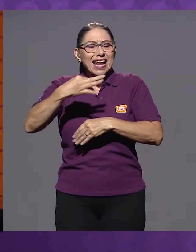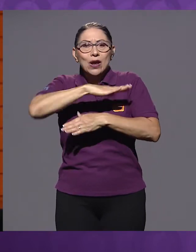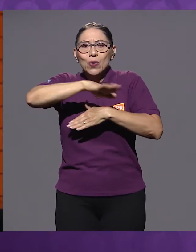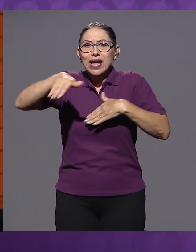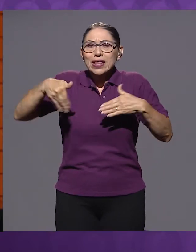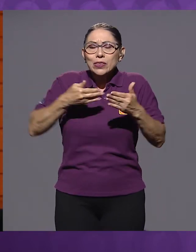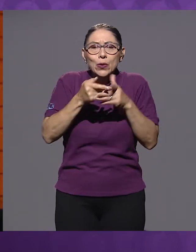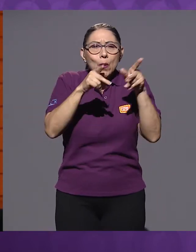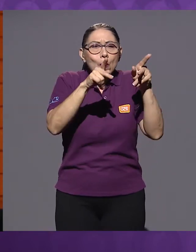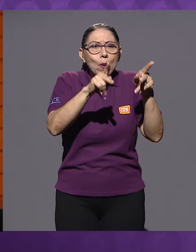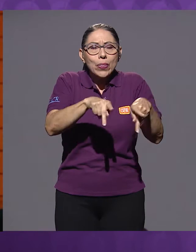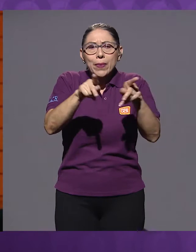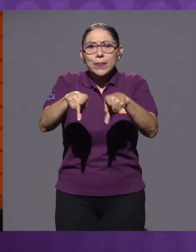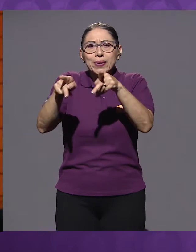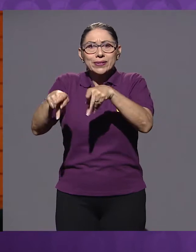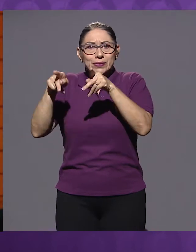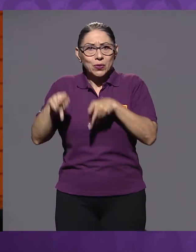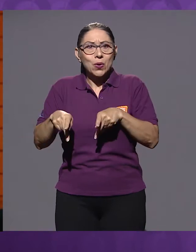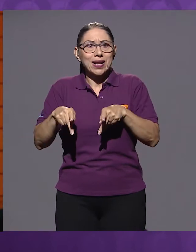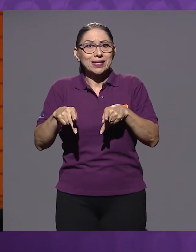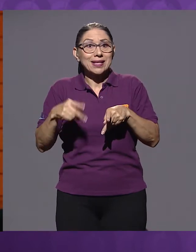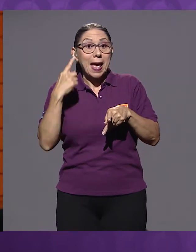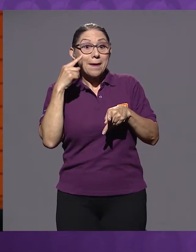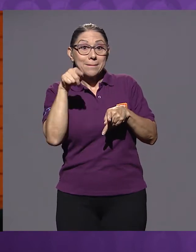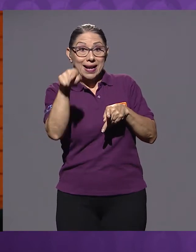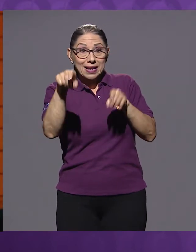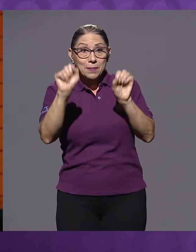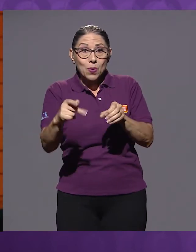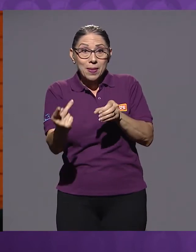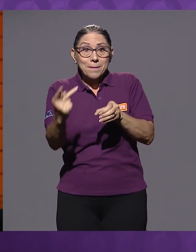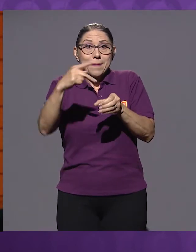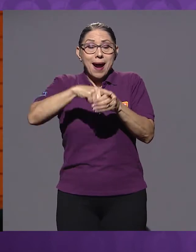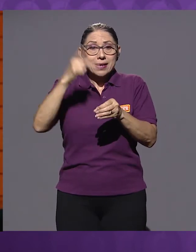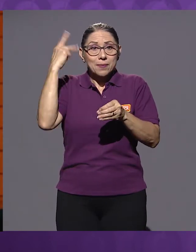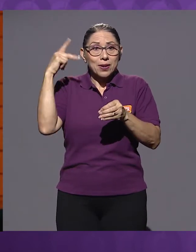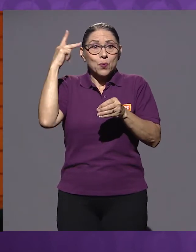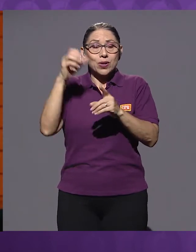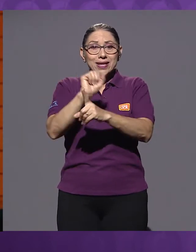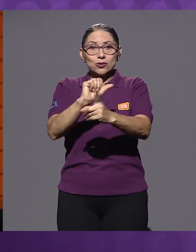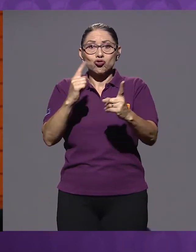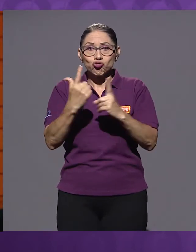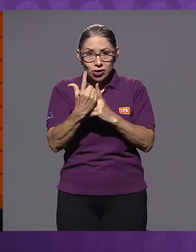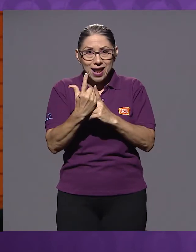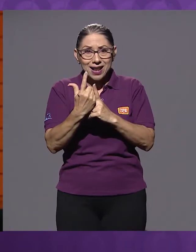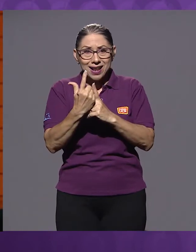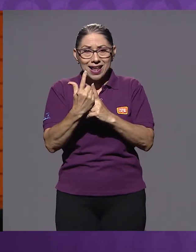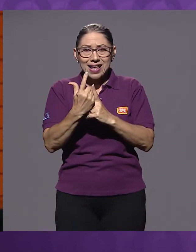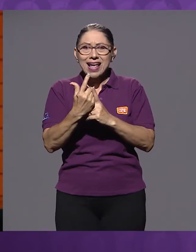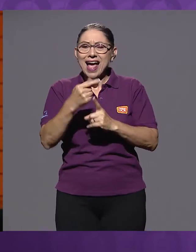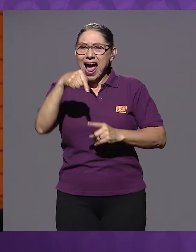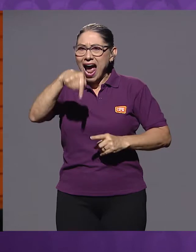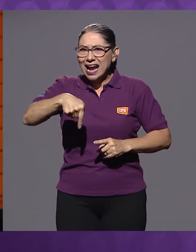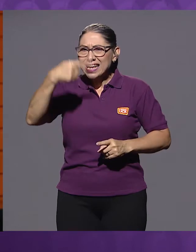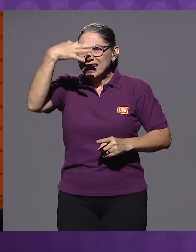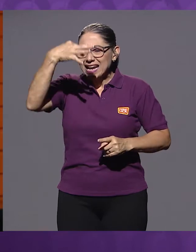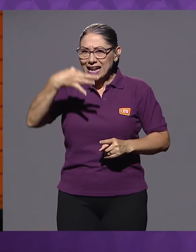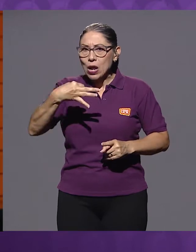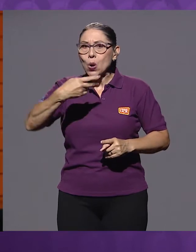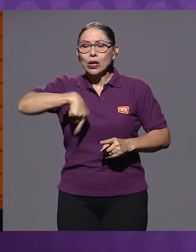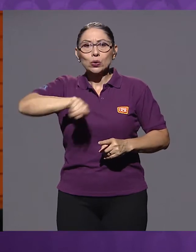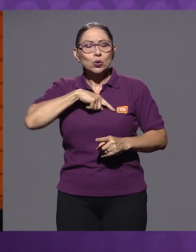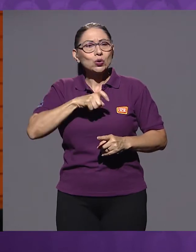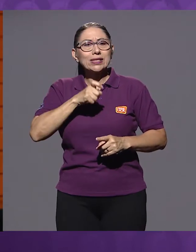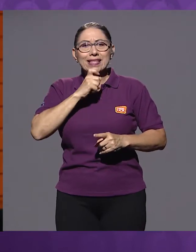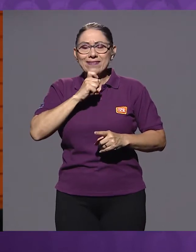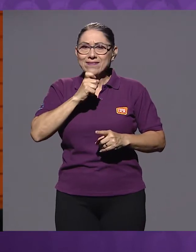para hacer esta participación, tanto política como social, los diferentes grupos, tenemos dificultades